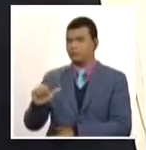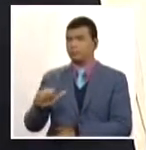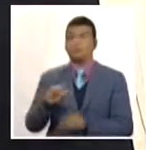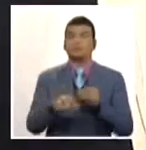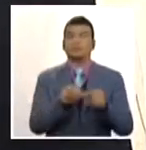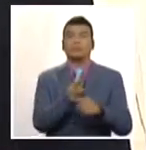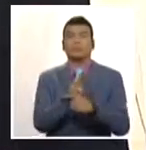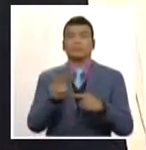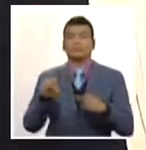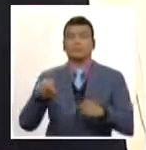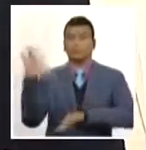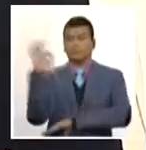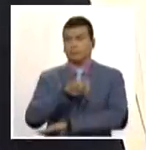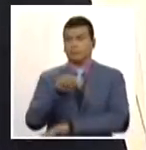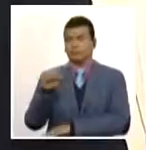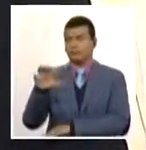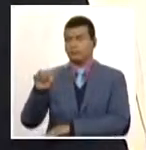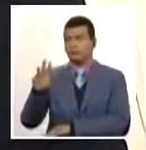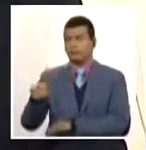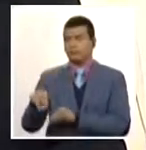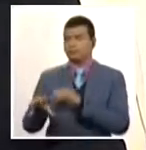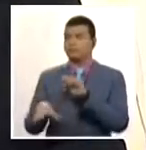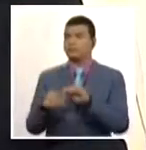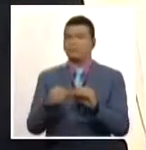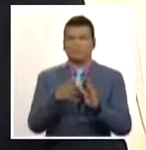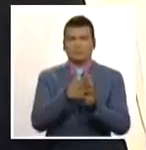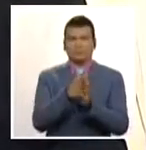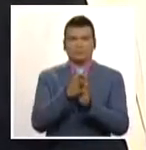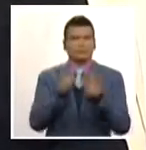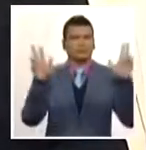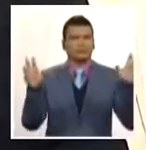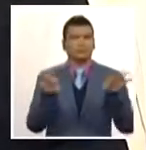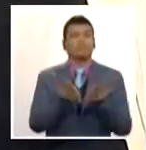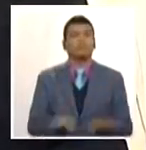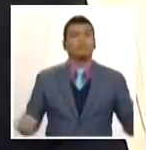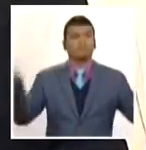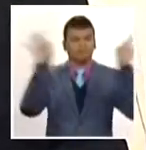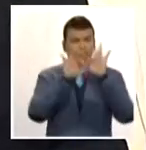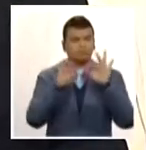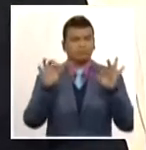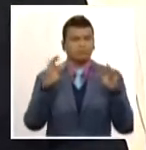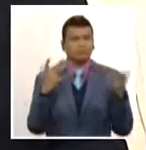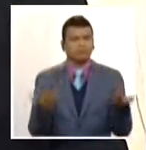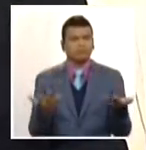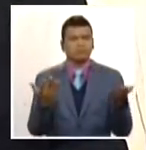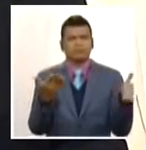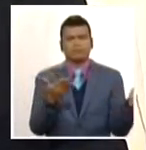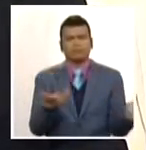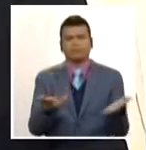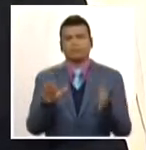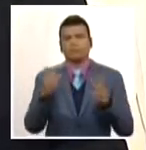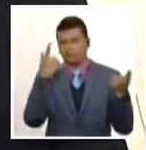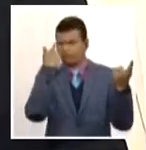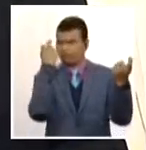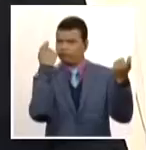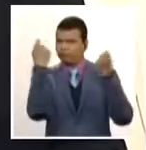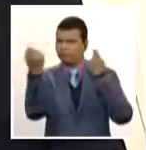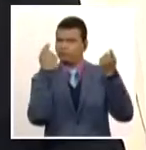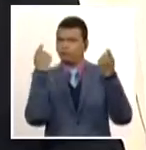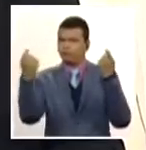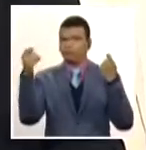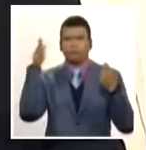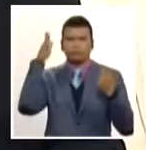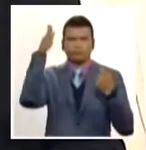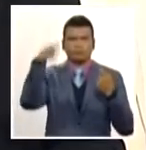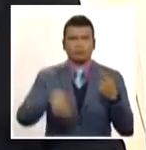mundo. Bueno, Pablo, usted lo dijo al final del noticiero, hoy vamos a hablar de un tema bastante importante que tiene que ver con la planeación estratégica del futuro